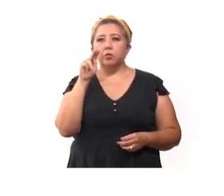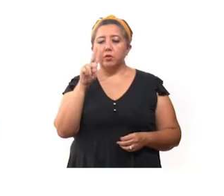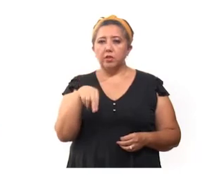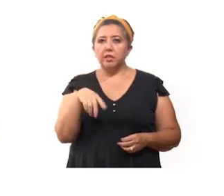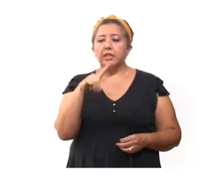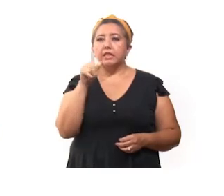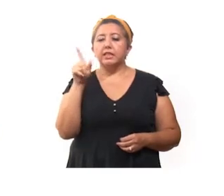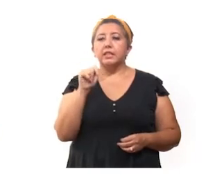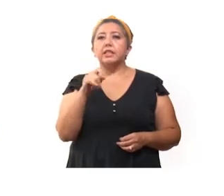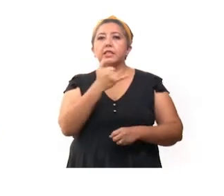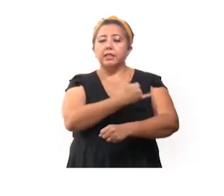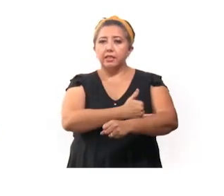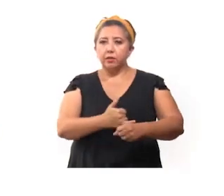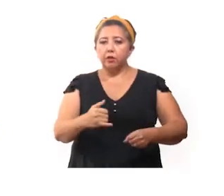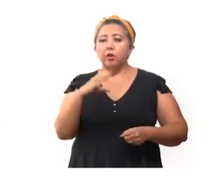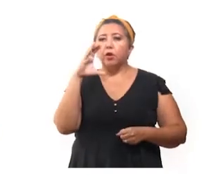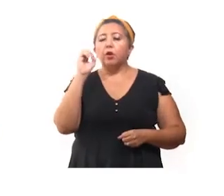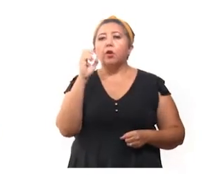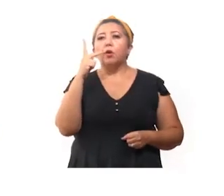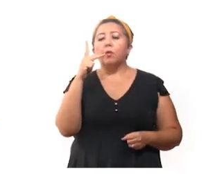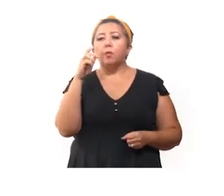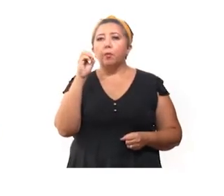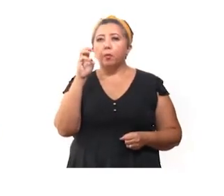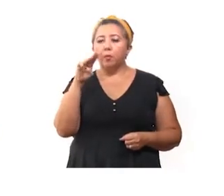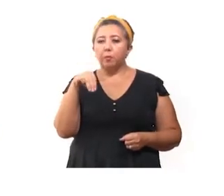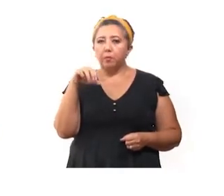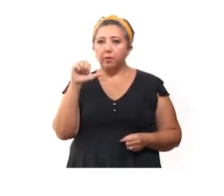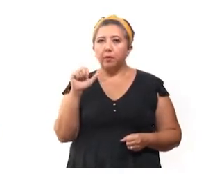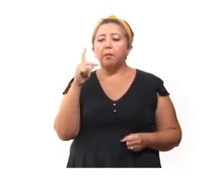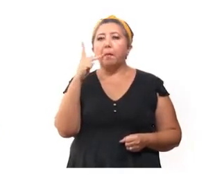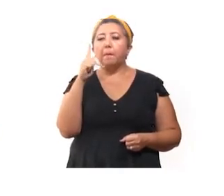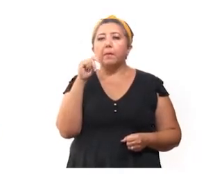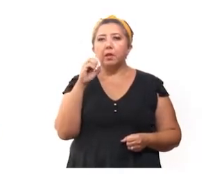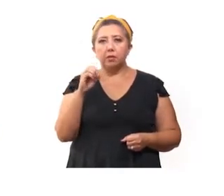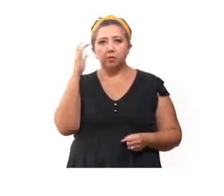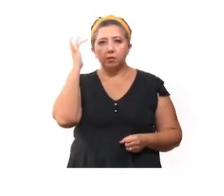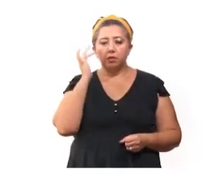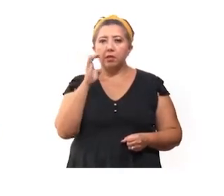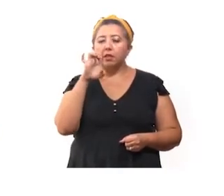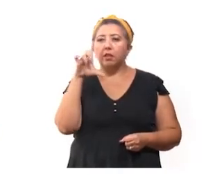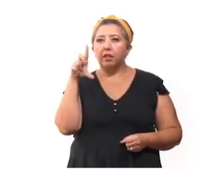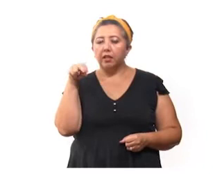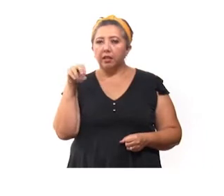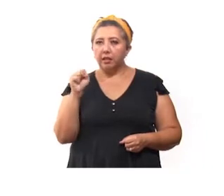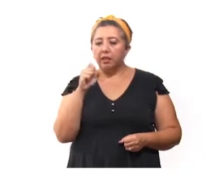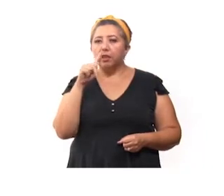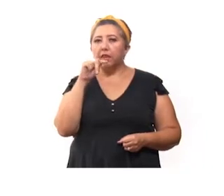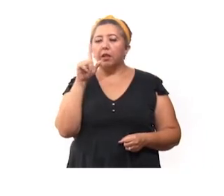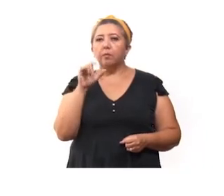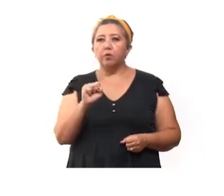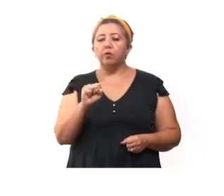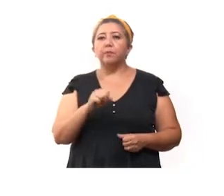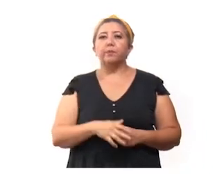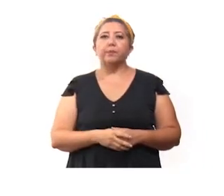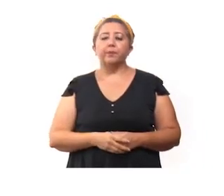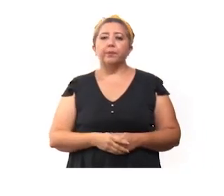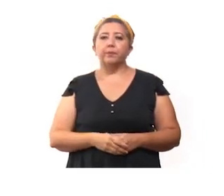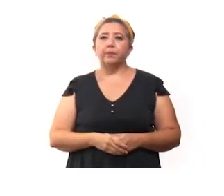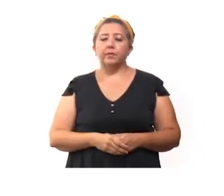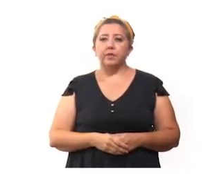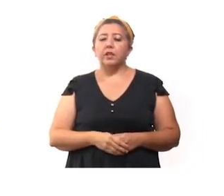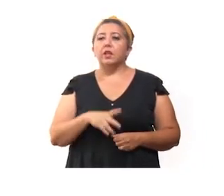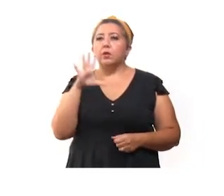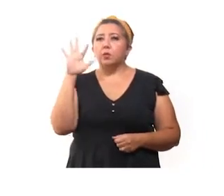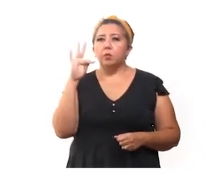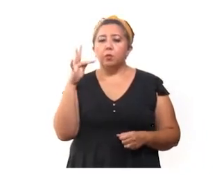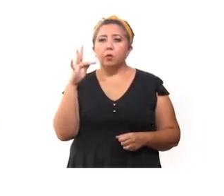Citas, Izamal, Cantunil, Copomá, Maxcanú, Peto, Santa Elena, Sellé, Suquilá, Temozón y Sucacap. De